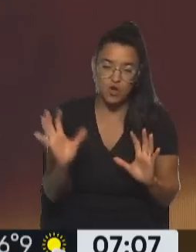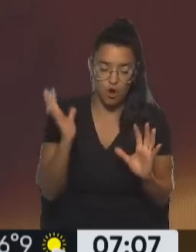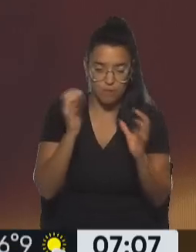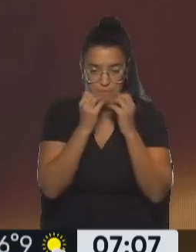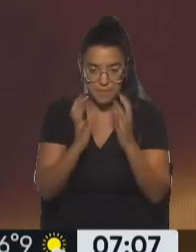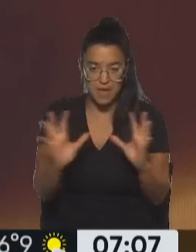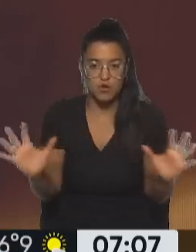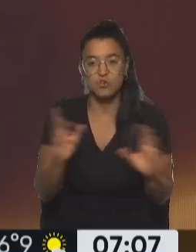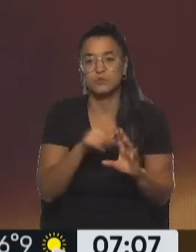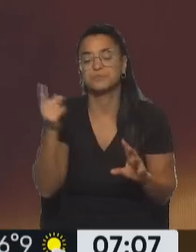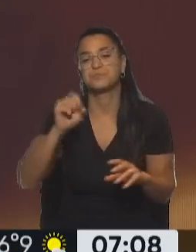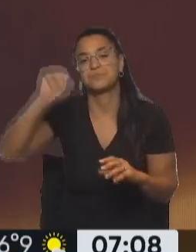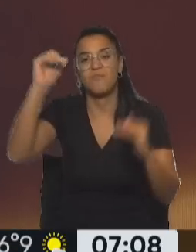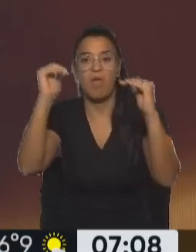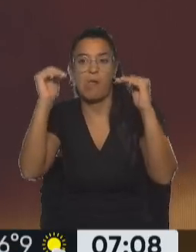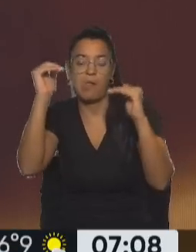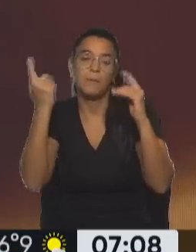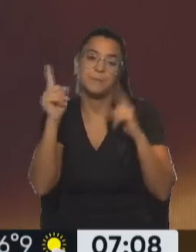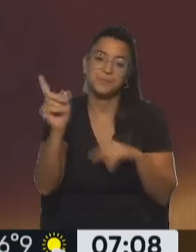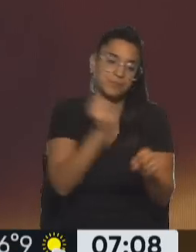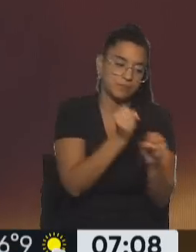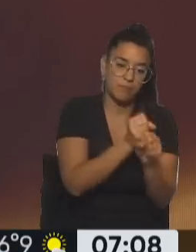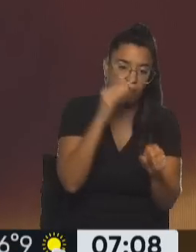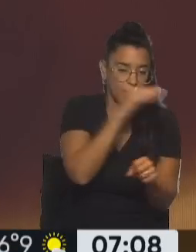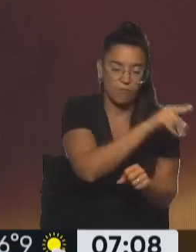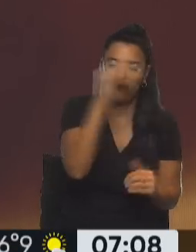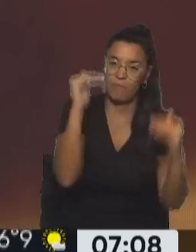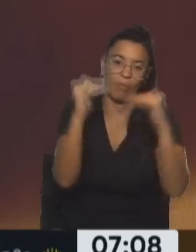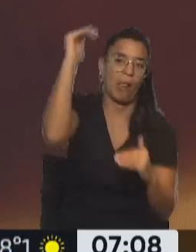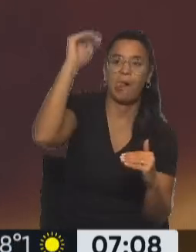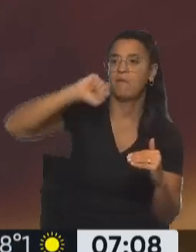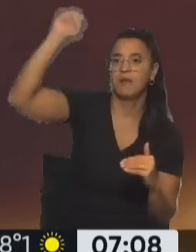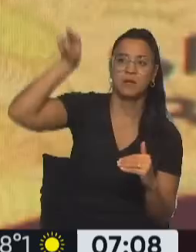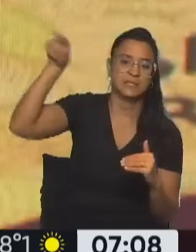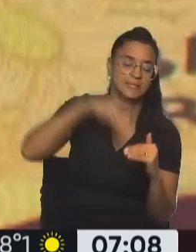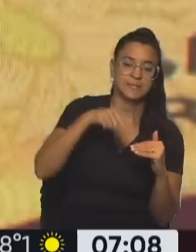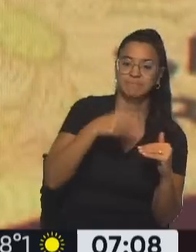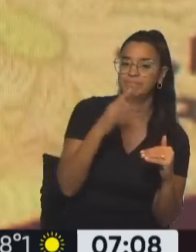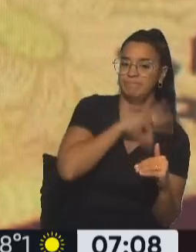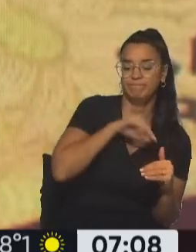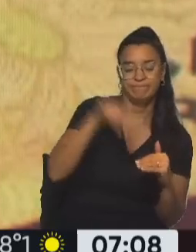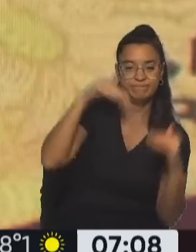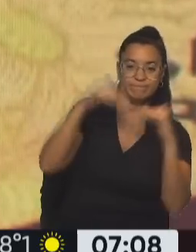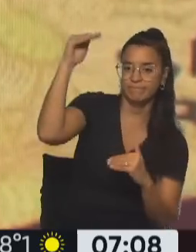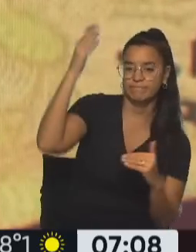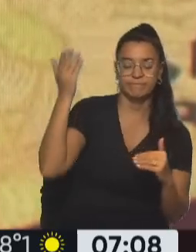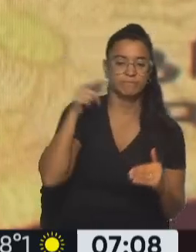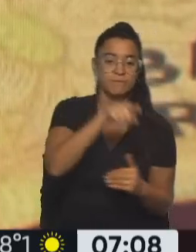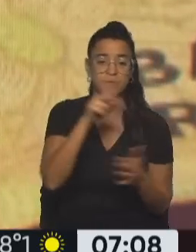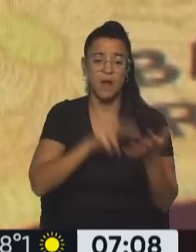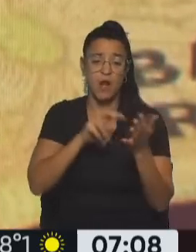mínimas respecto de la inflación. Pero es cierto que los trabajadores informales vienen muy por detrás y nada tienen que ver. Esta medida de masa es una gran medida